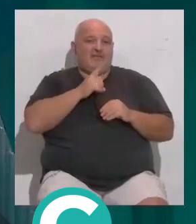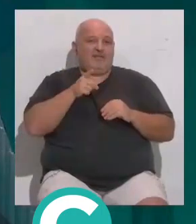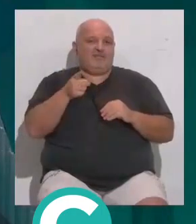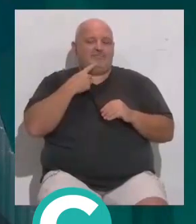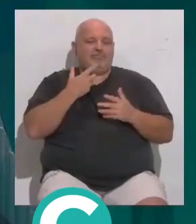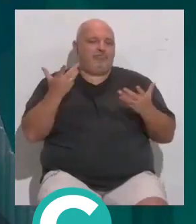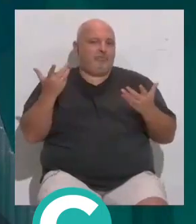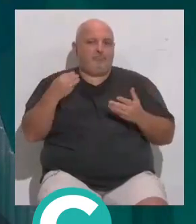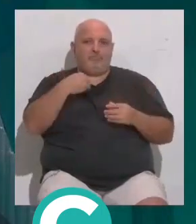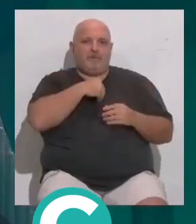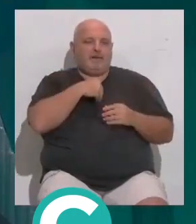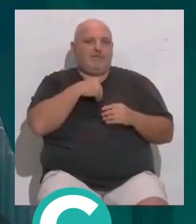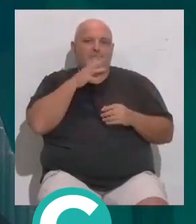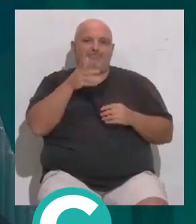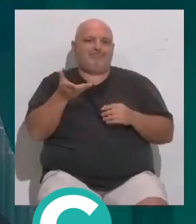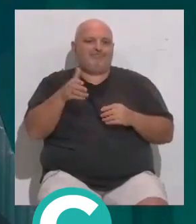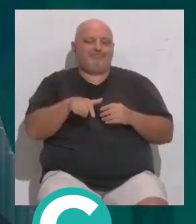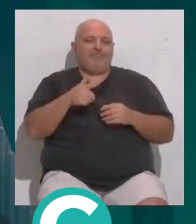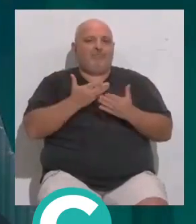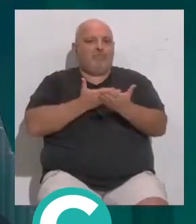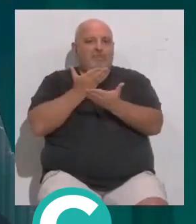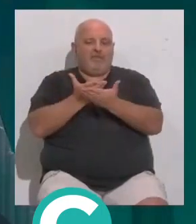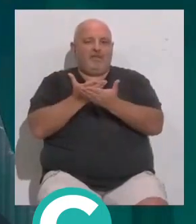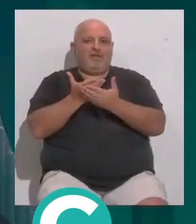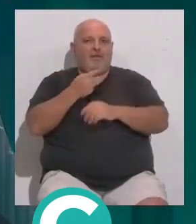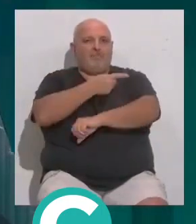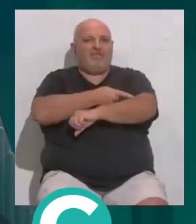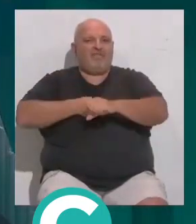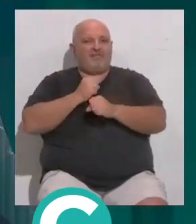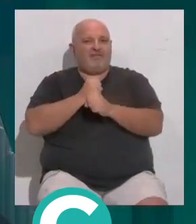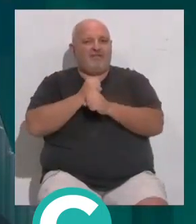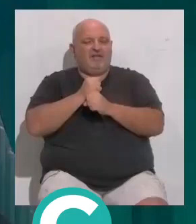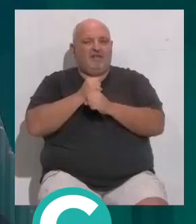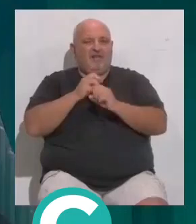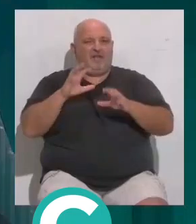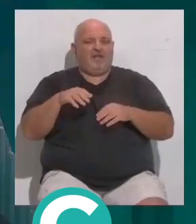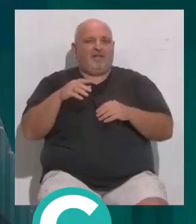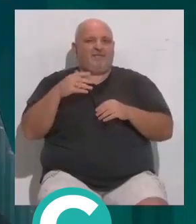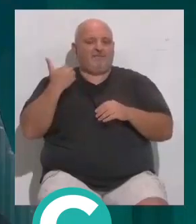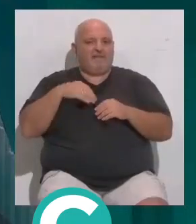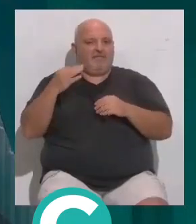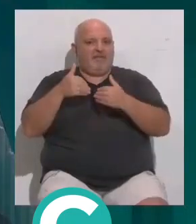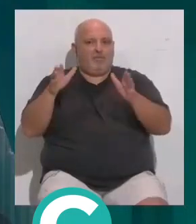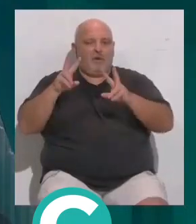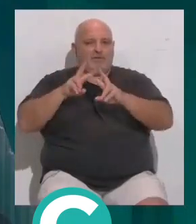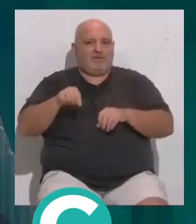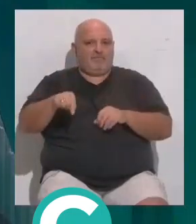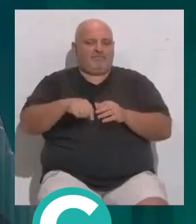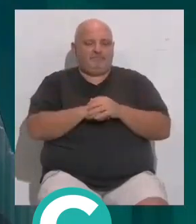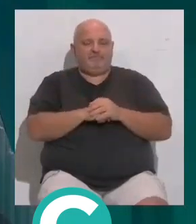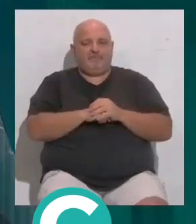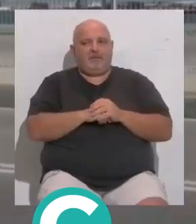ha lamentado el suceso y ha solicitado ante la Inspección de Trabajo de Cádiz que se abra una investigación.